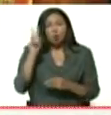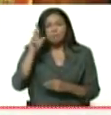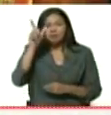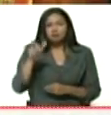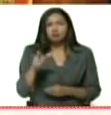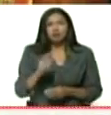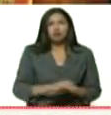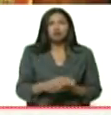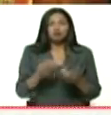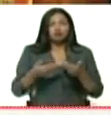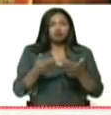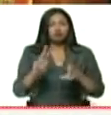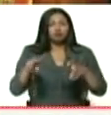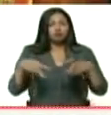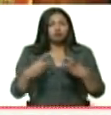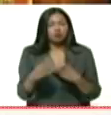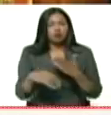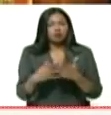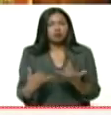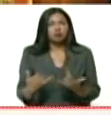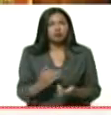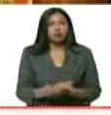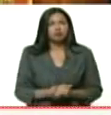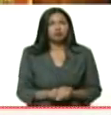hemos actualizado.